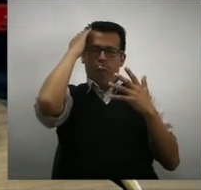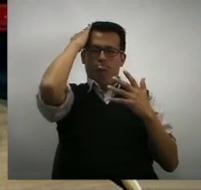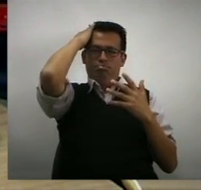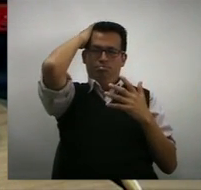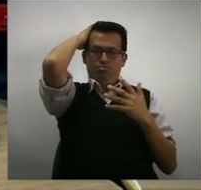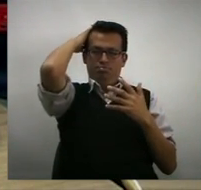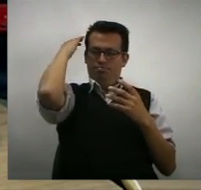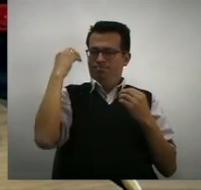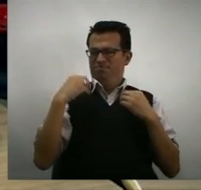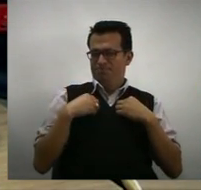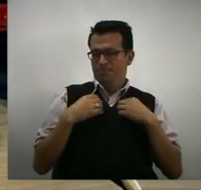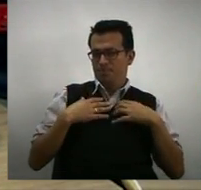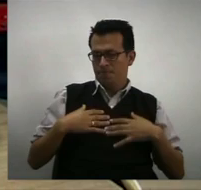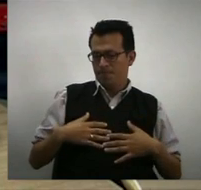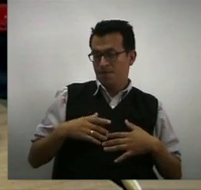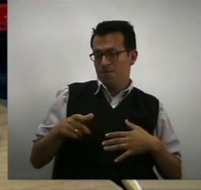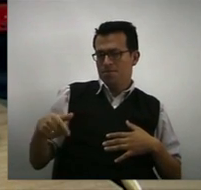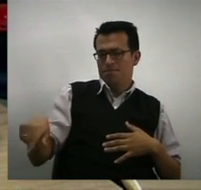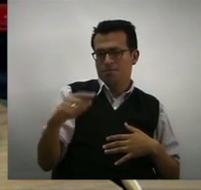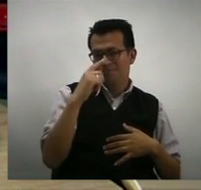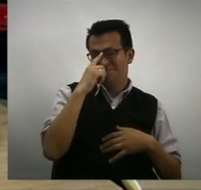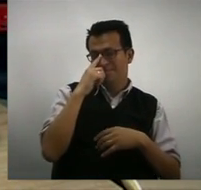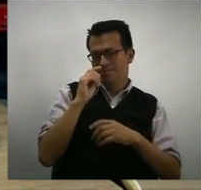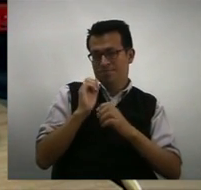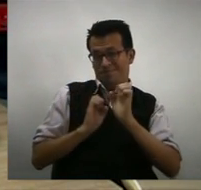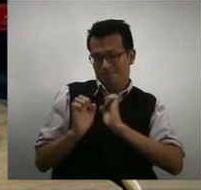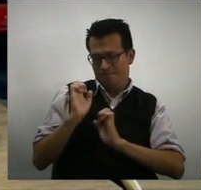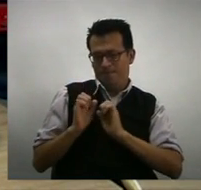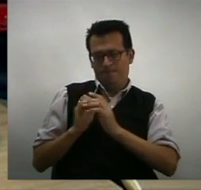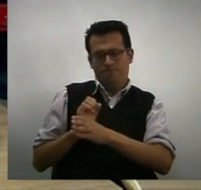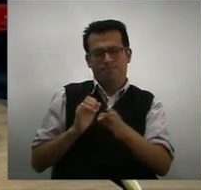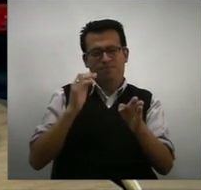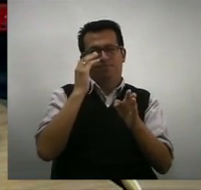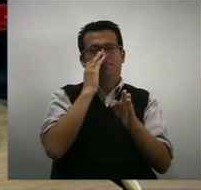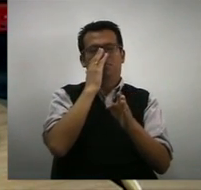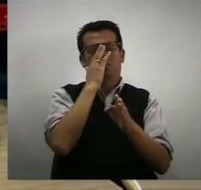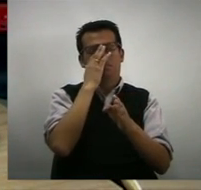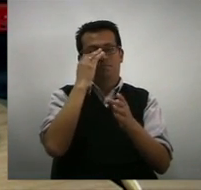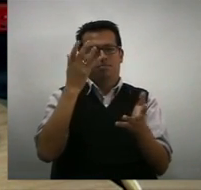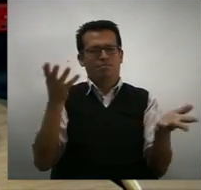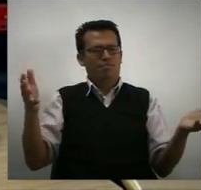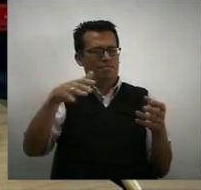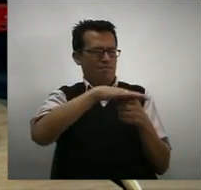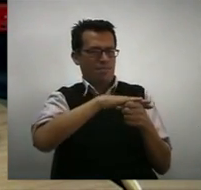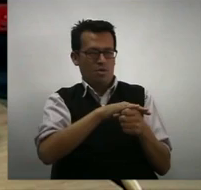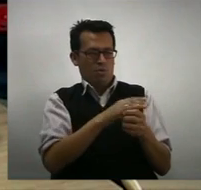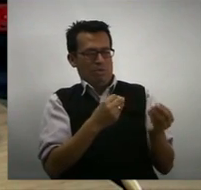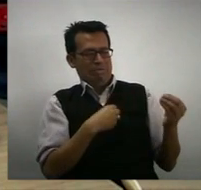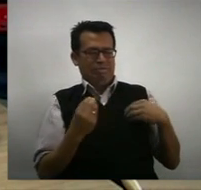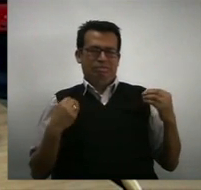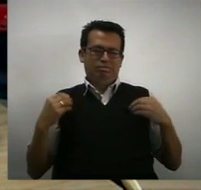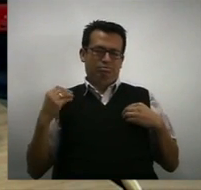soles celestes y oscuros que enigmáticamente sacrificaban sus cuerpos en torno a ritos profanos de religiones arcanas y dioses